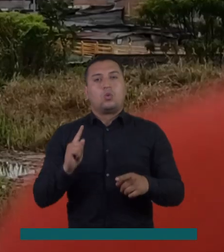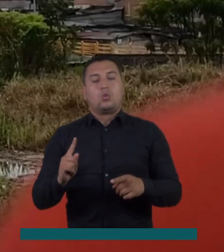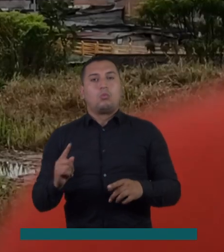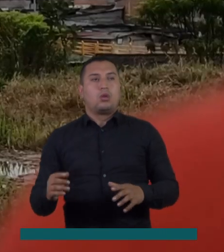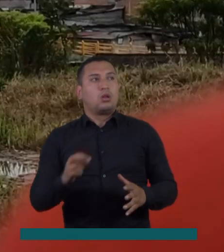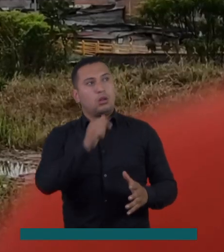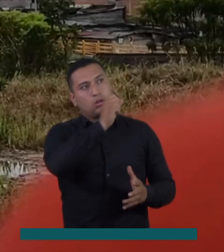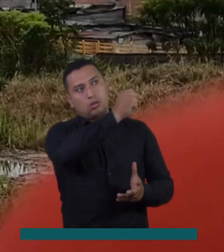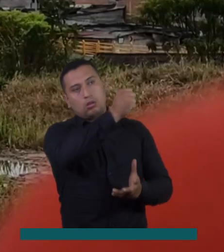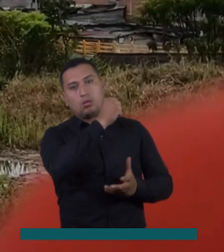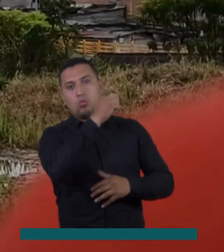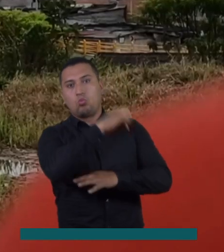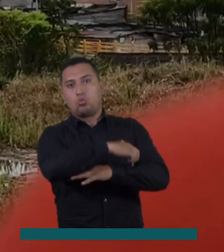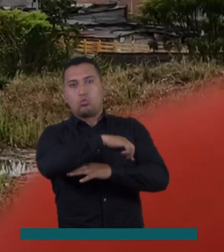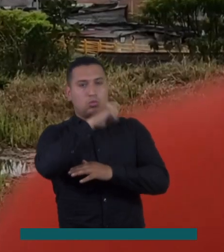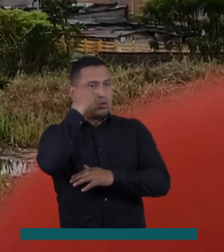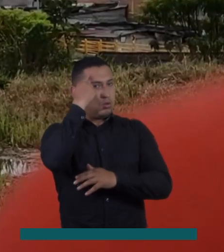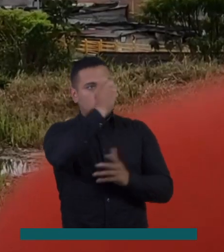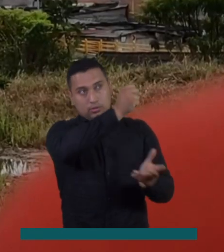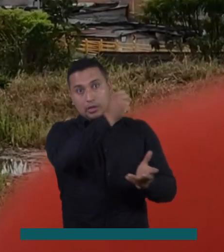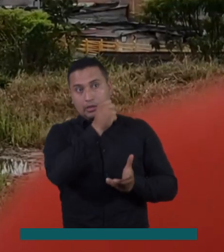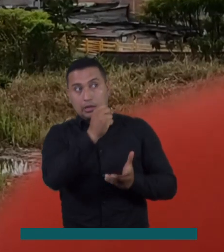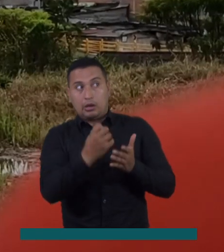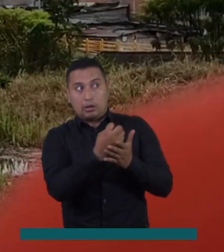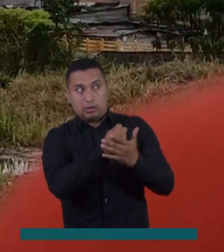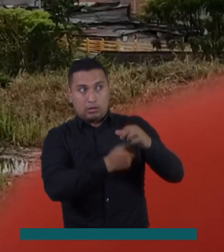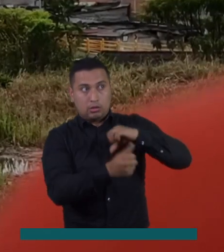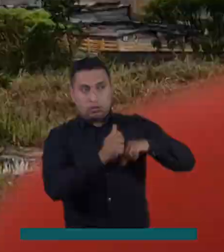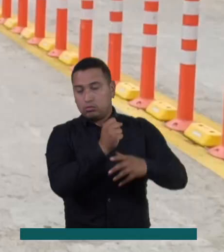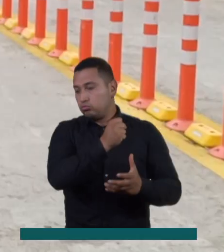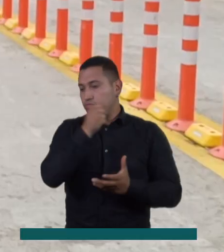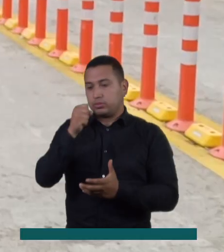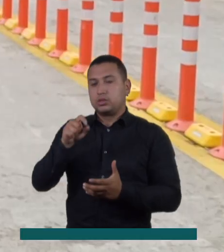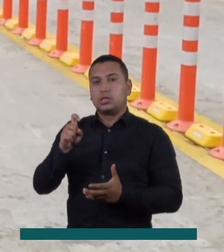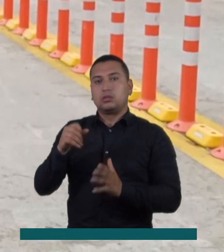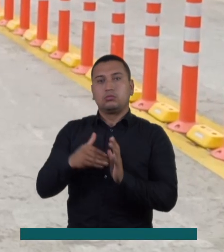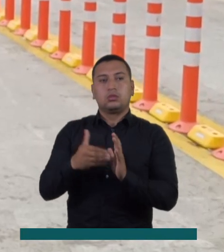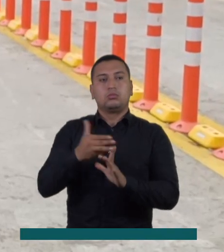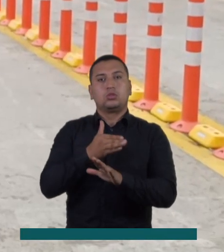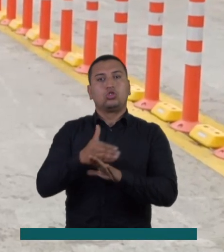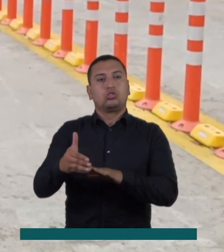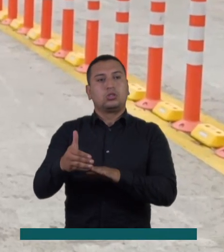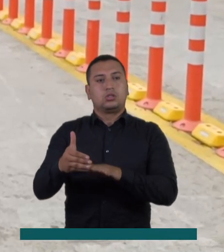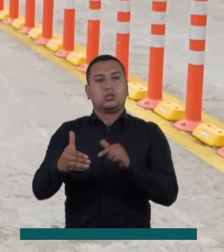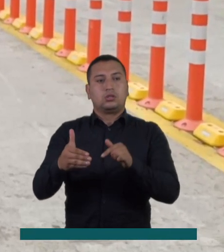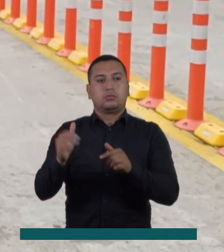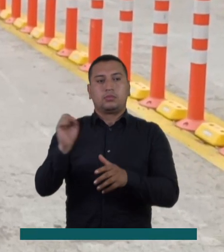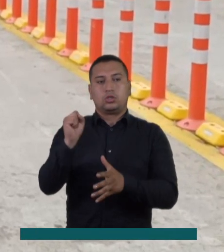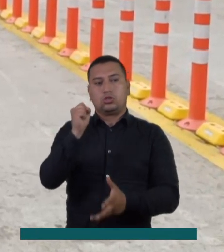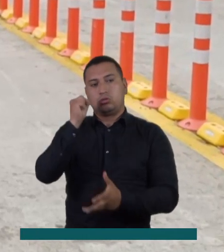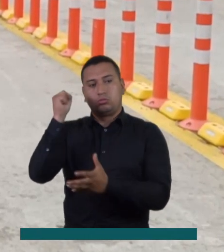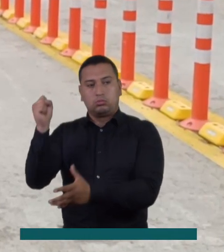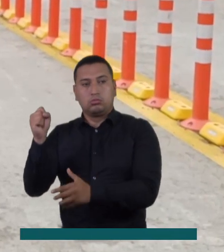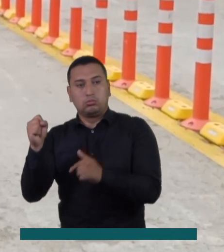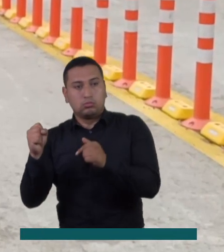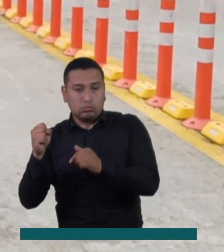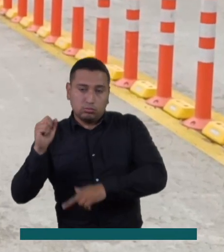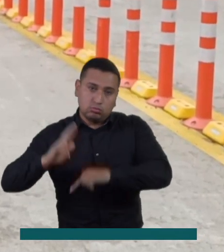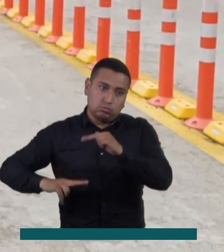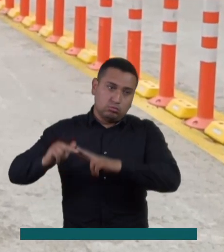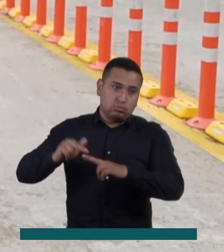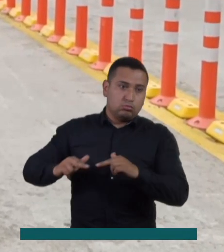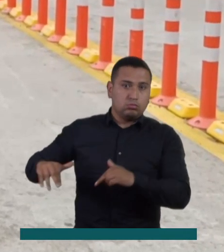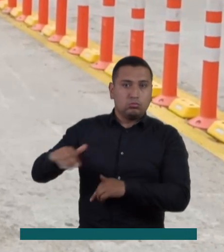gobernación del Putumayo, con un gasto de más de 6 mil millones de pesos. Es una obra que inclusive hace unos, que son